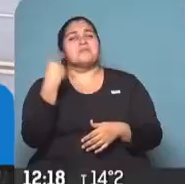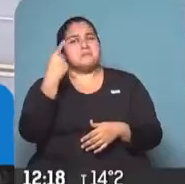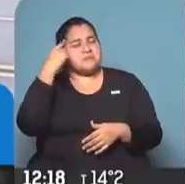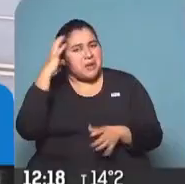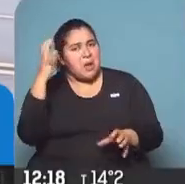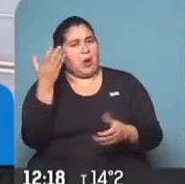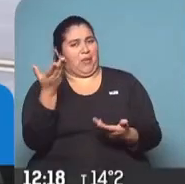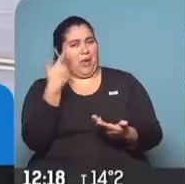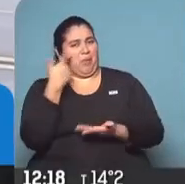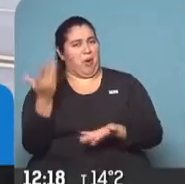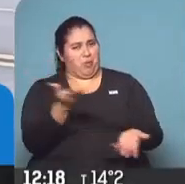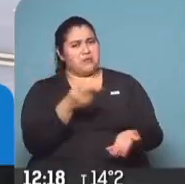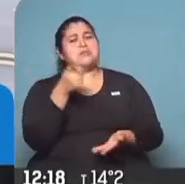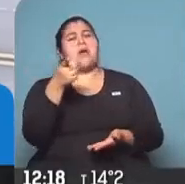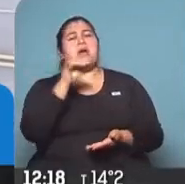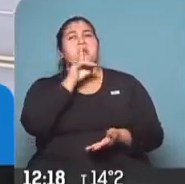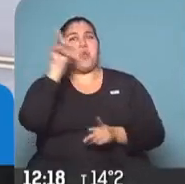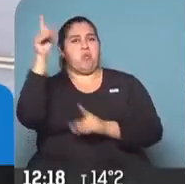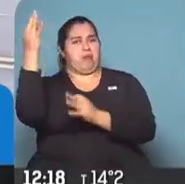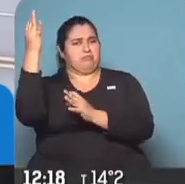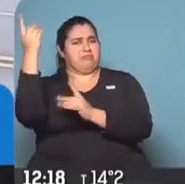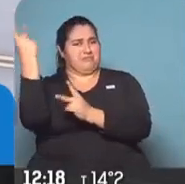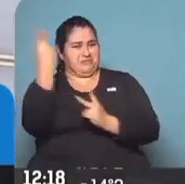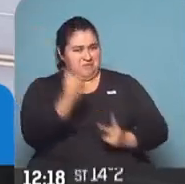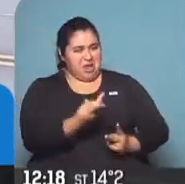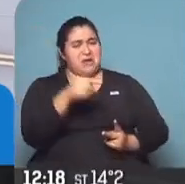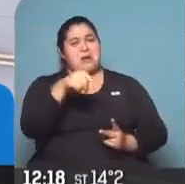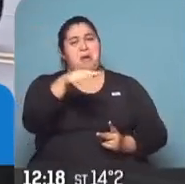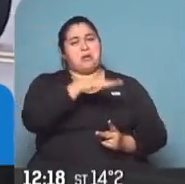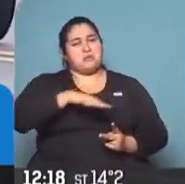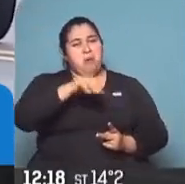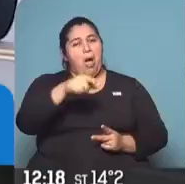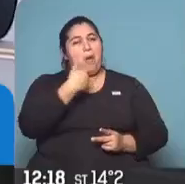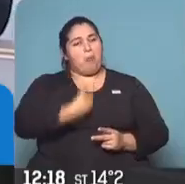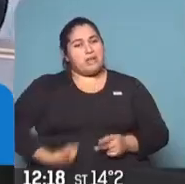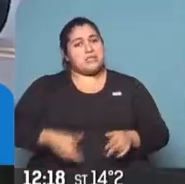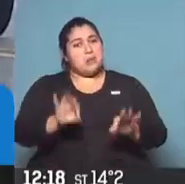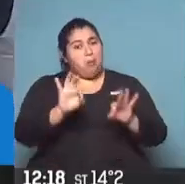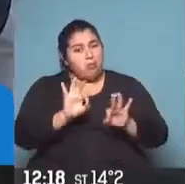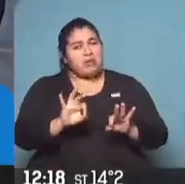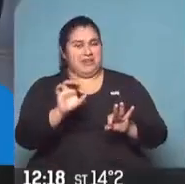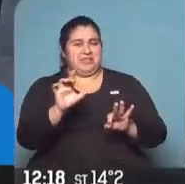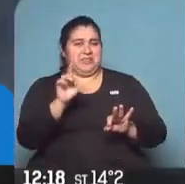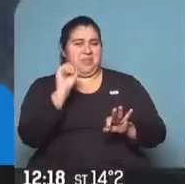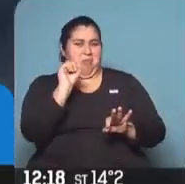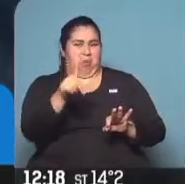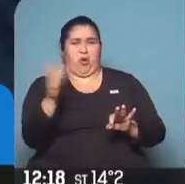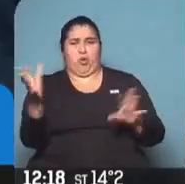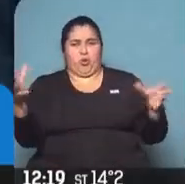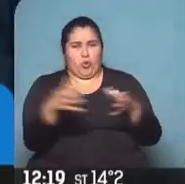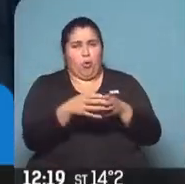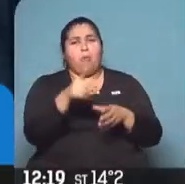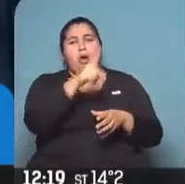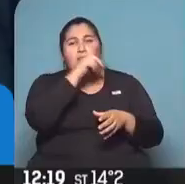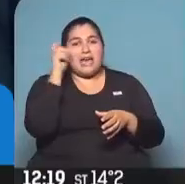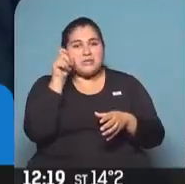viene procedente de la provincia de tucumán no solamente el presidente sino está casi todo el gabinete nacional